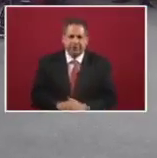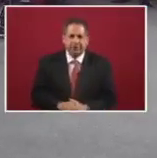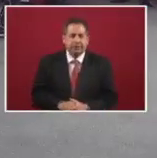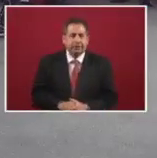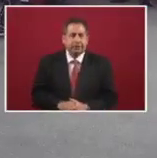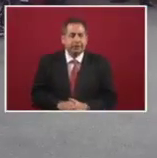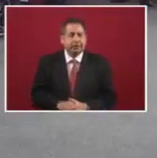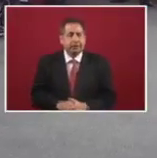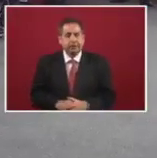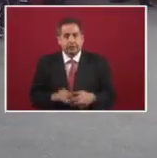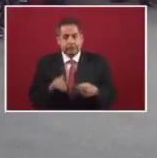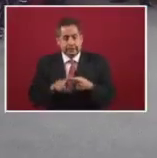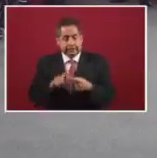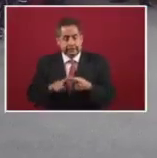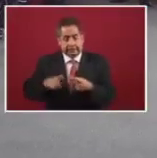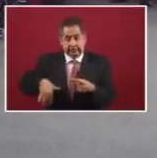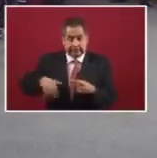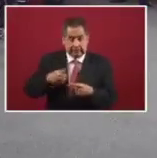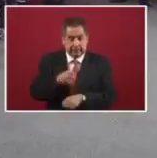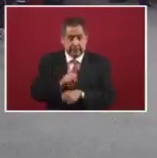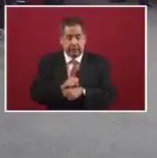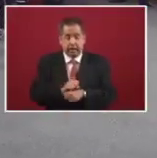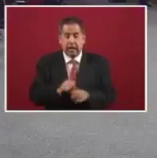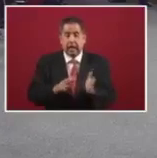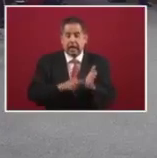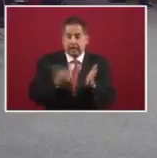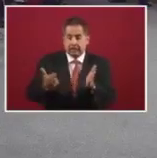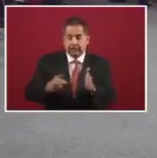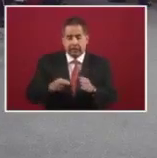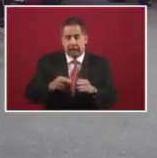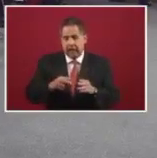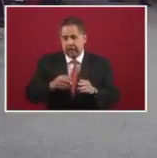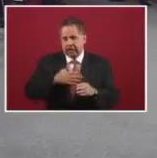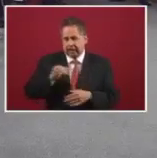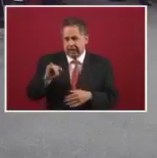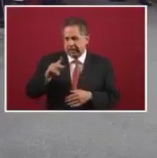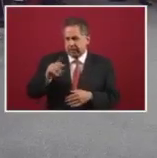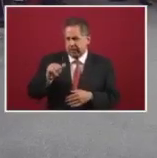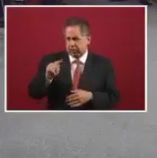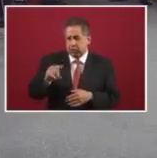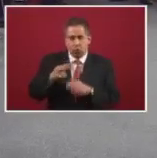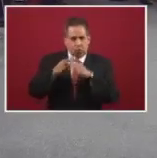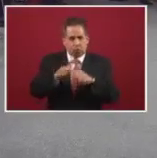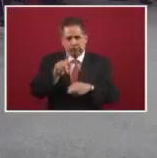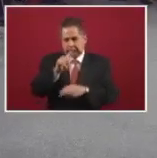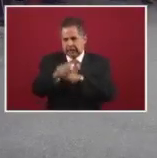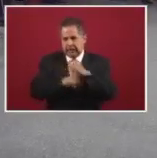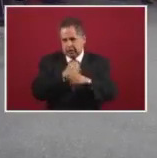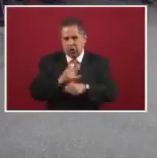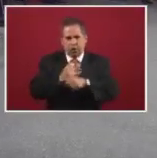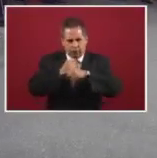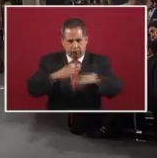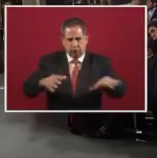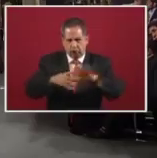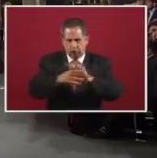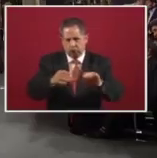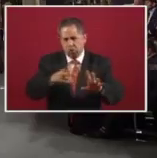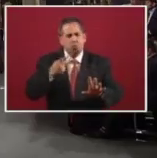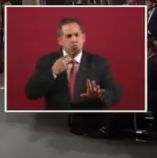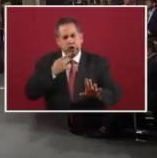Esta semana la revista Impacto cumple 70 años como medio principalmente